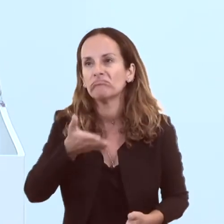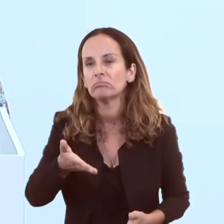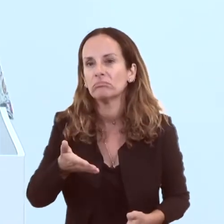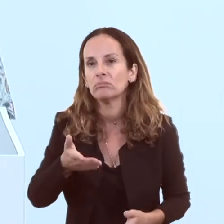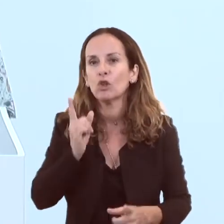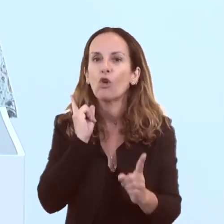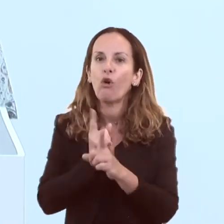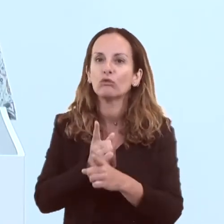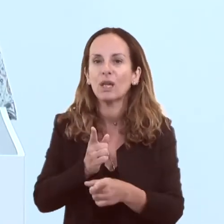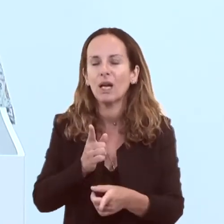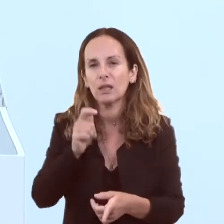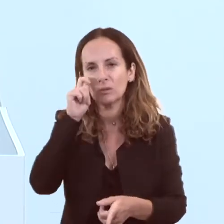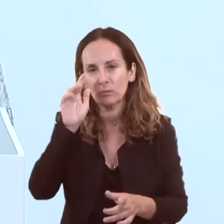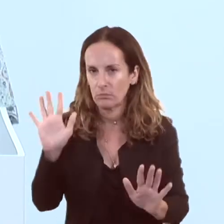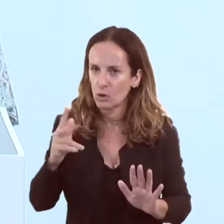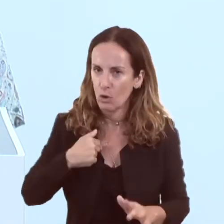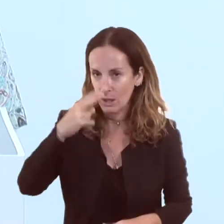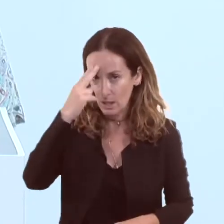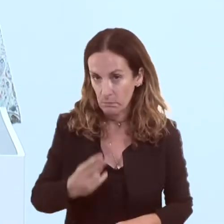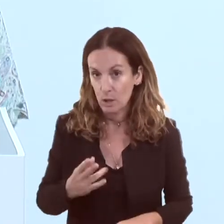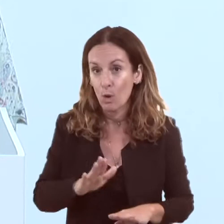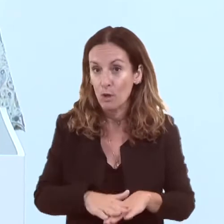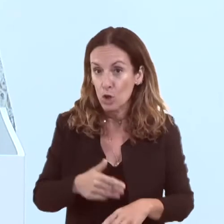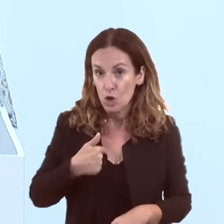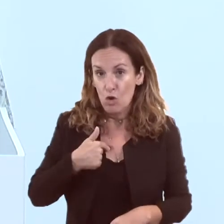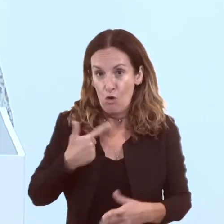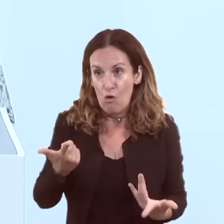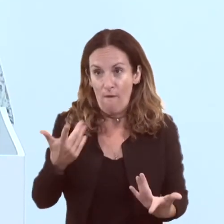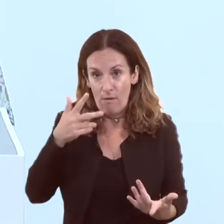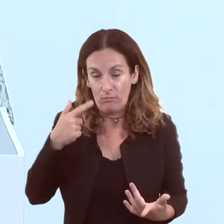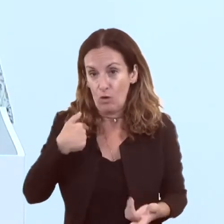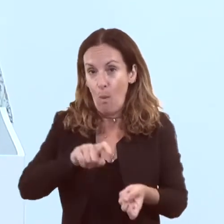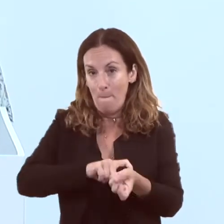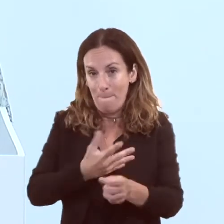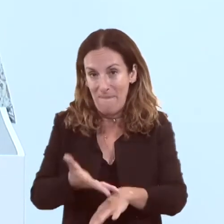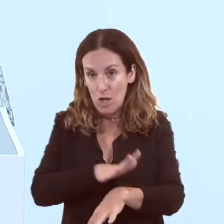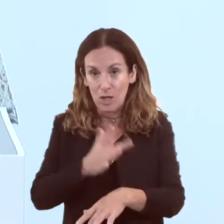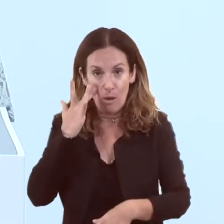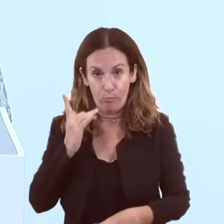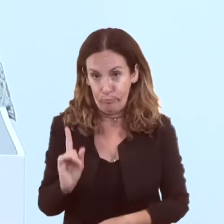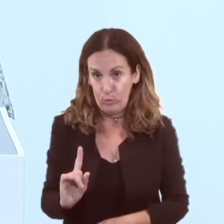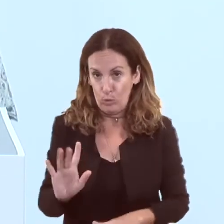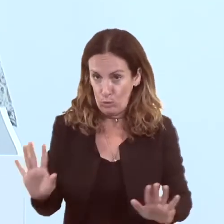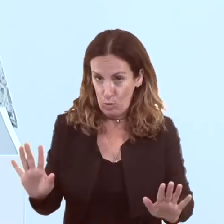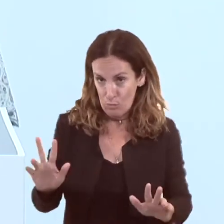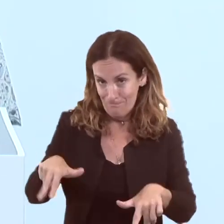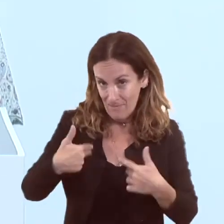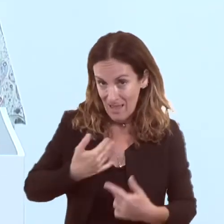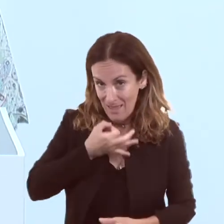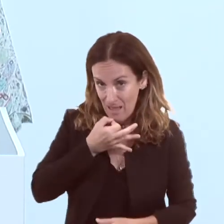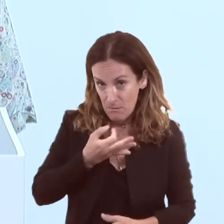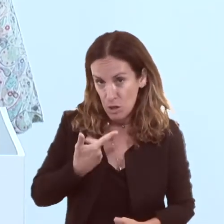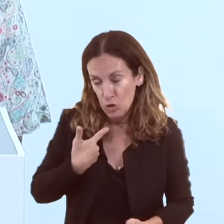que si le permites a un foraste el compartir con vosotros impresiones pues sí puedo compartir